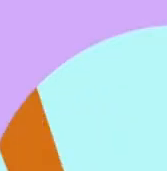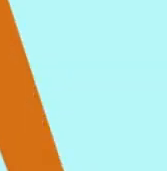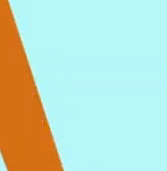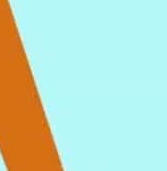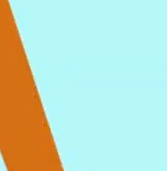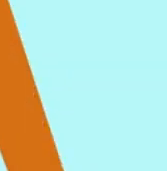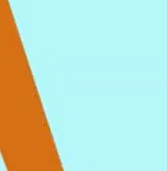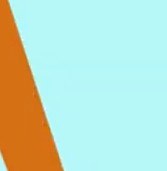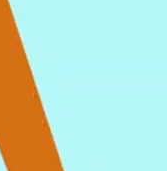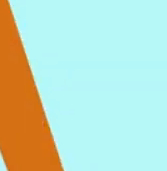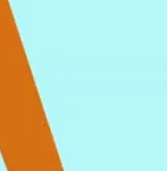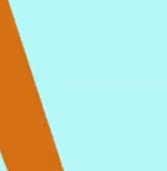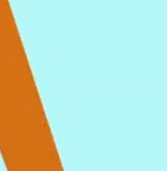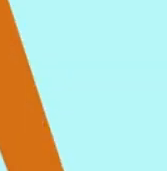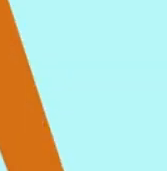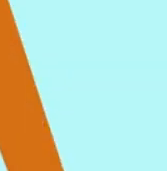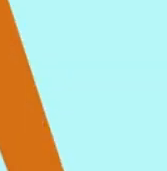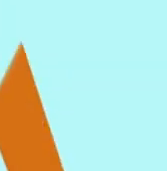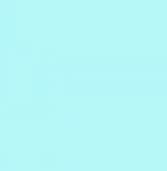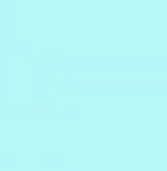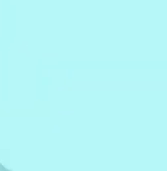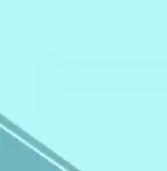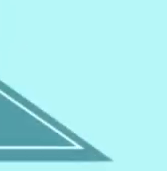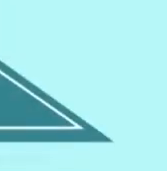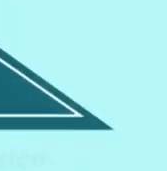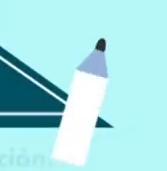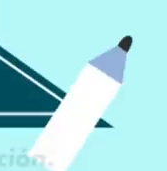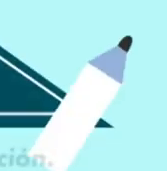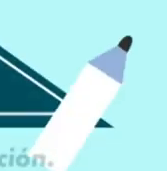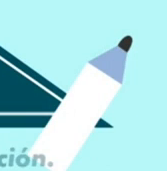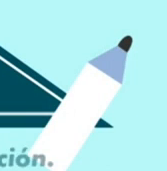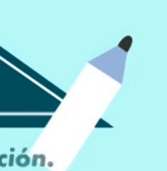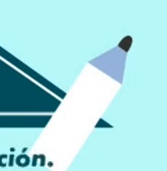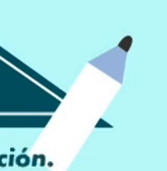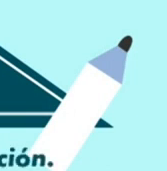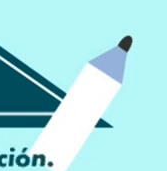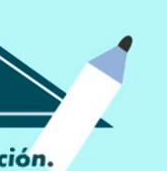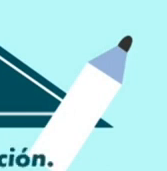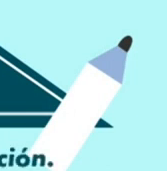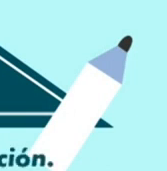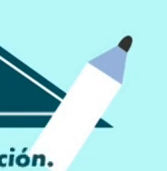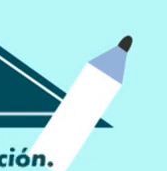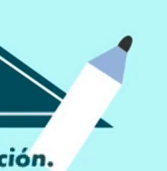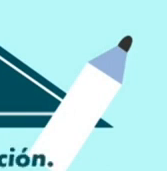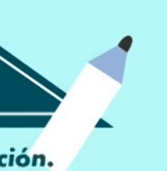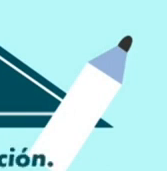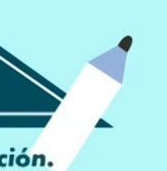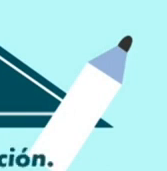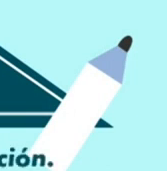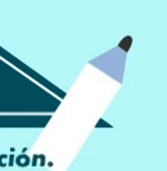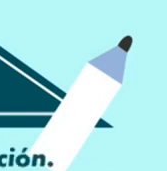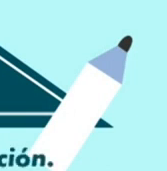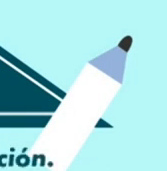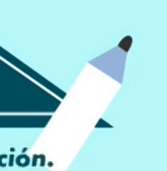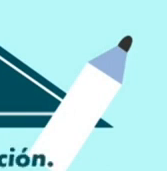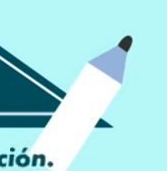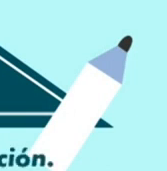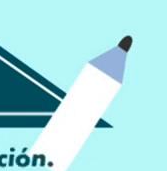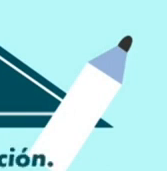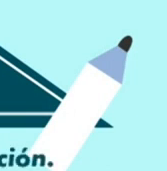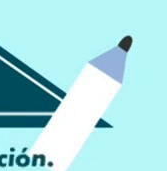y participativos es muy importante que sepas que la televisora debe respetar los horarios anunciados en su programación